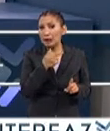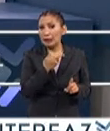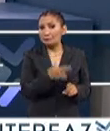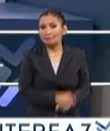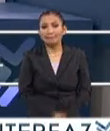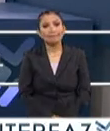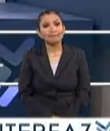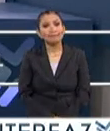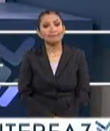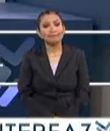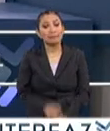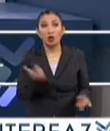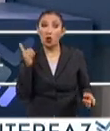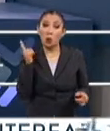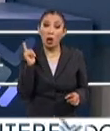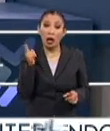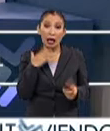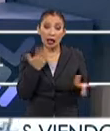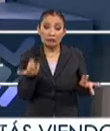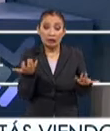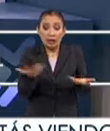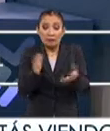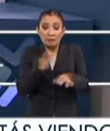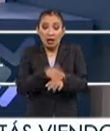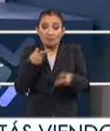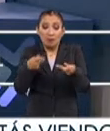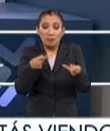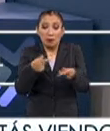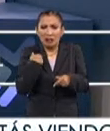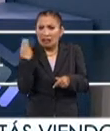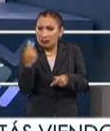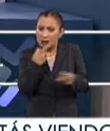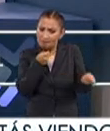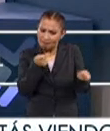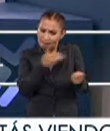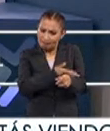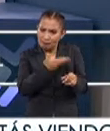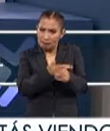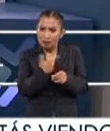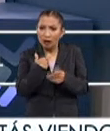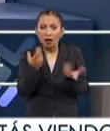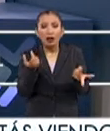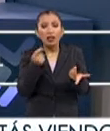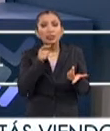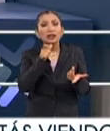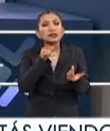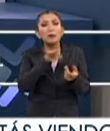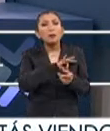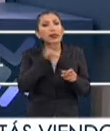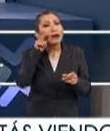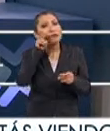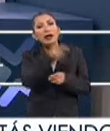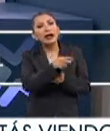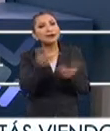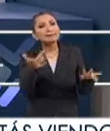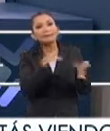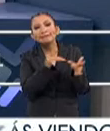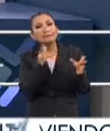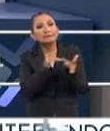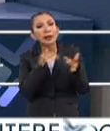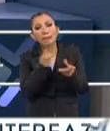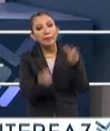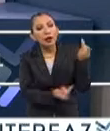es. Pues ojalá que sí se hagan más cosas porque se necesita regular la identidad de Trixia, ¿dónde la gente puede